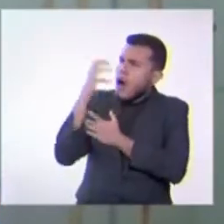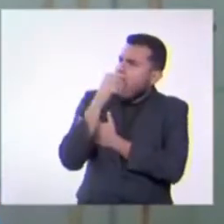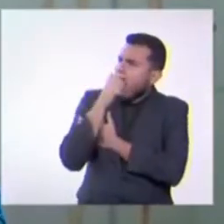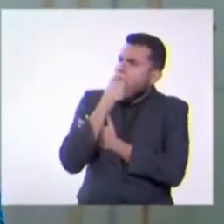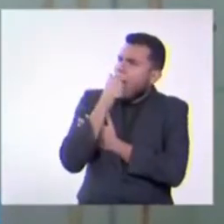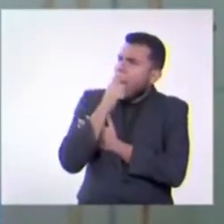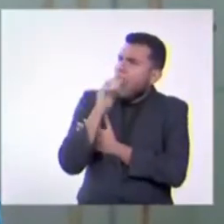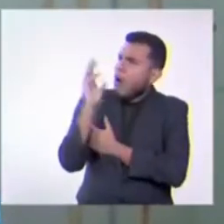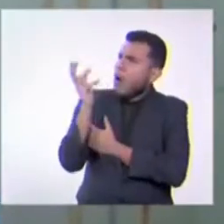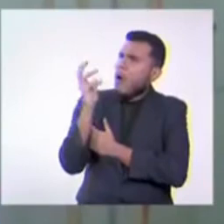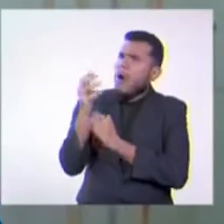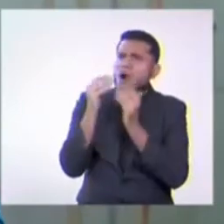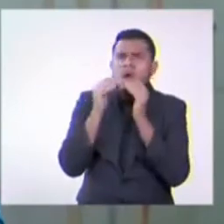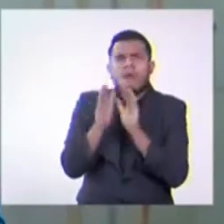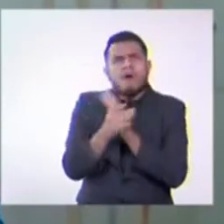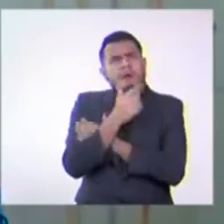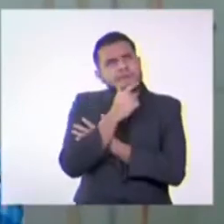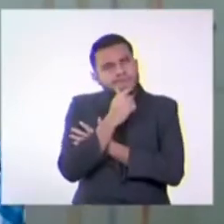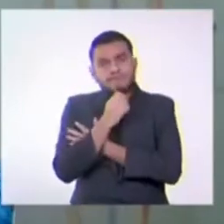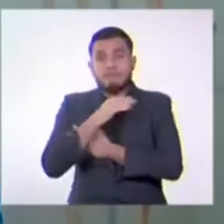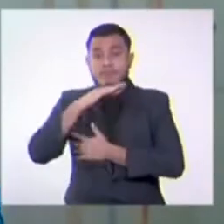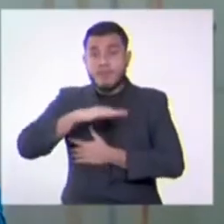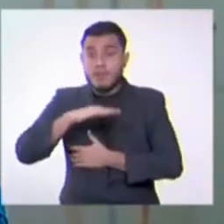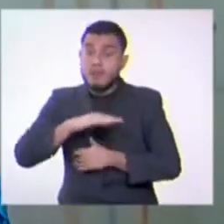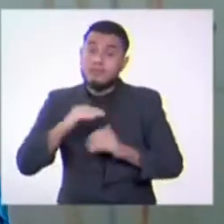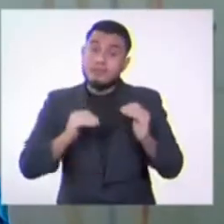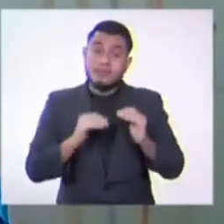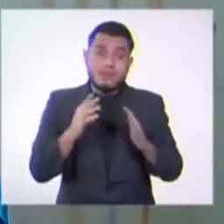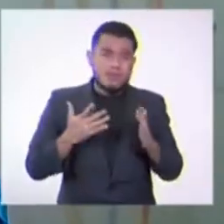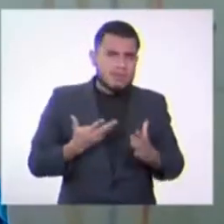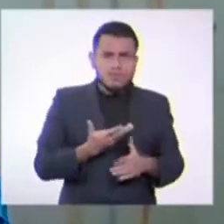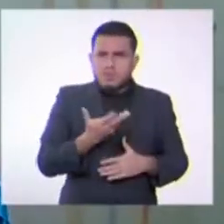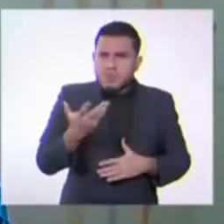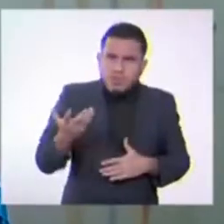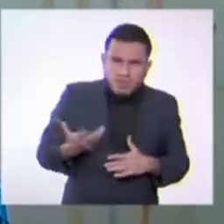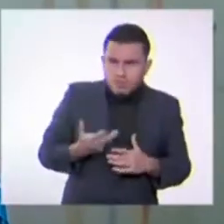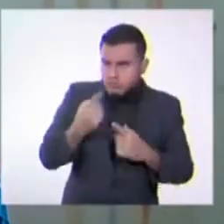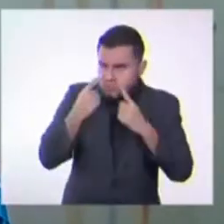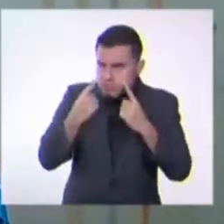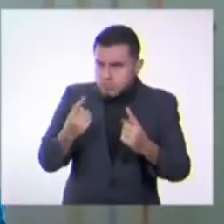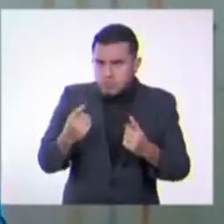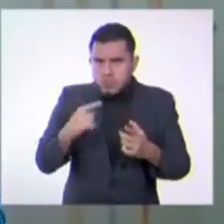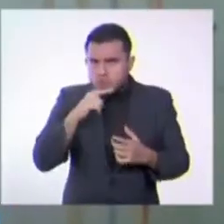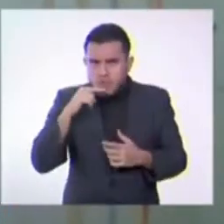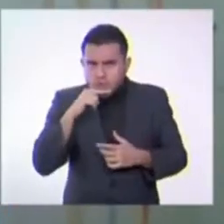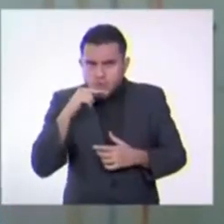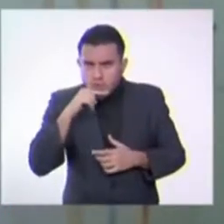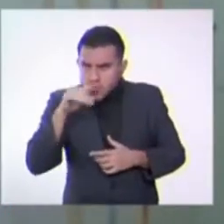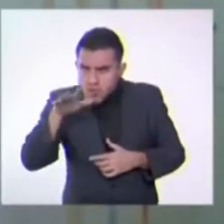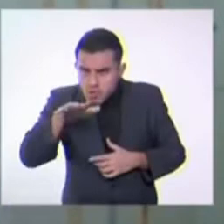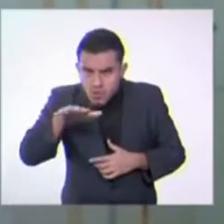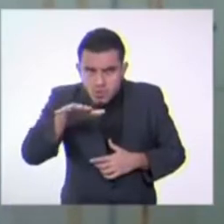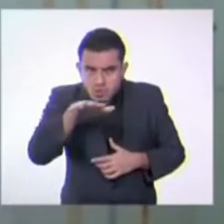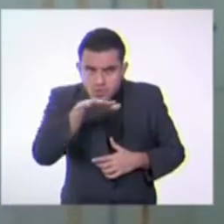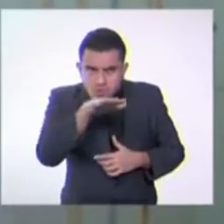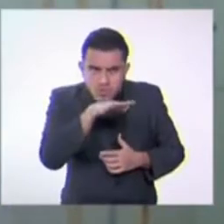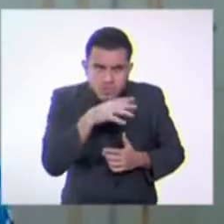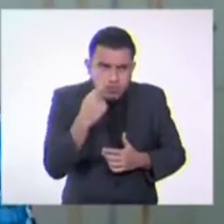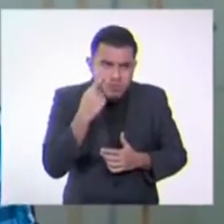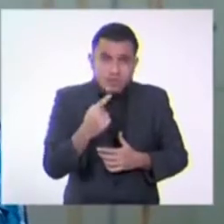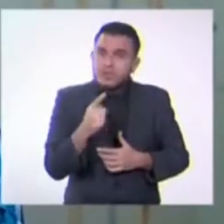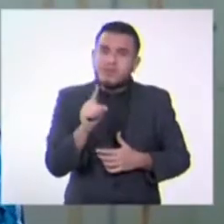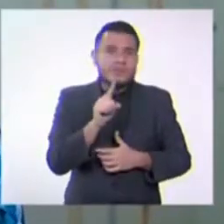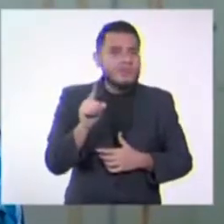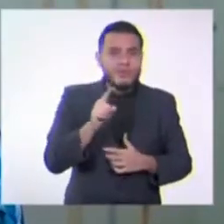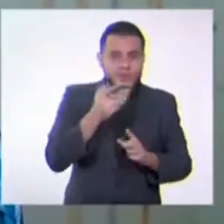notan de manera diferente, igual en el atardecer, que todo da una tonalidad un tanto rojiza. Al final no es que el objeto tenga